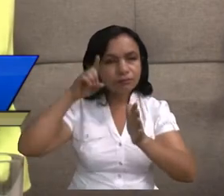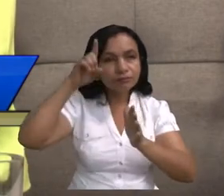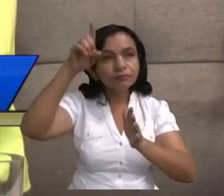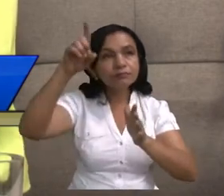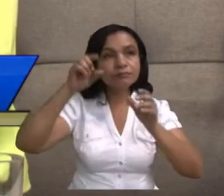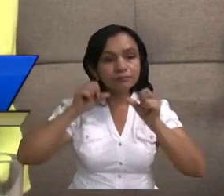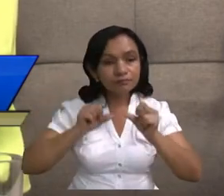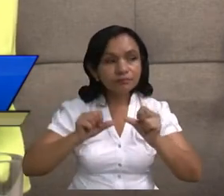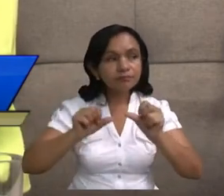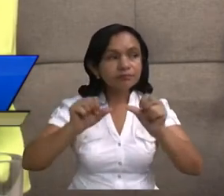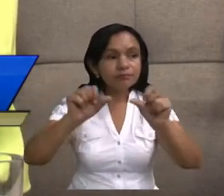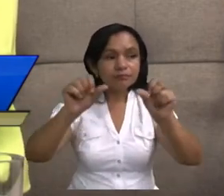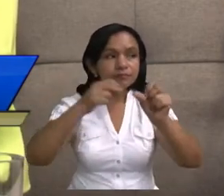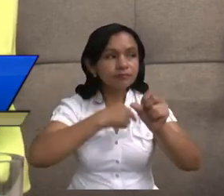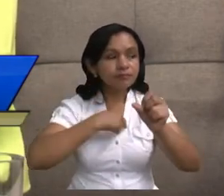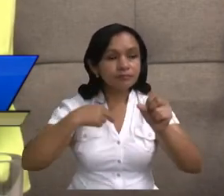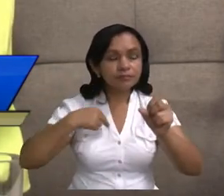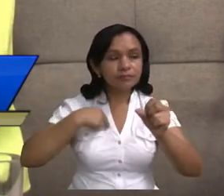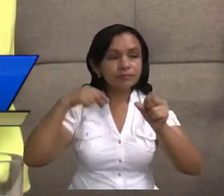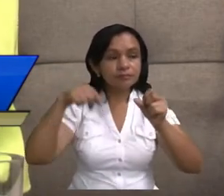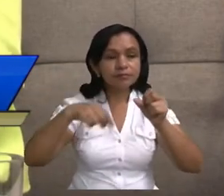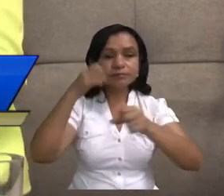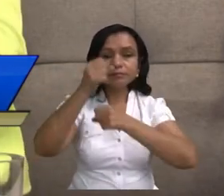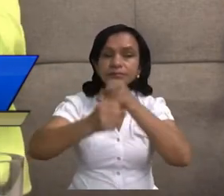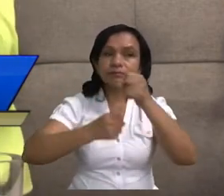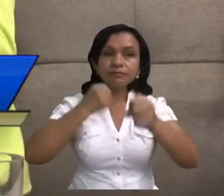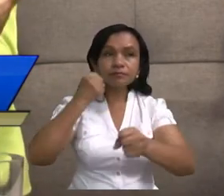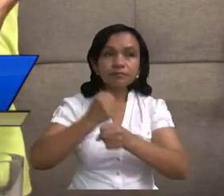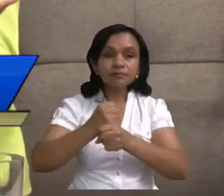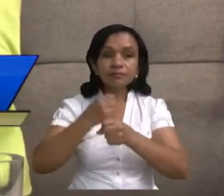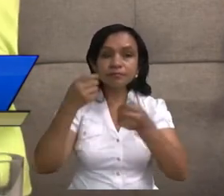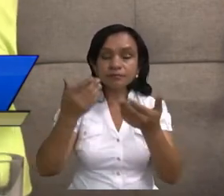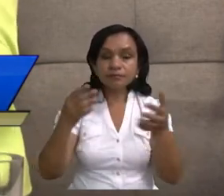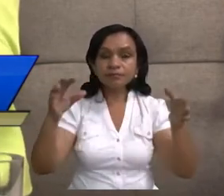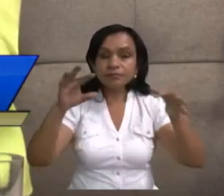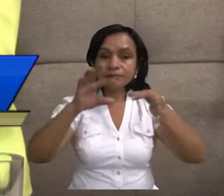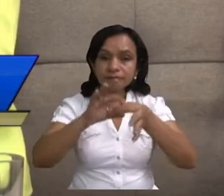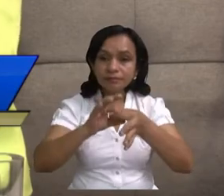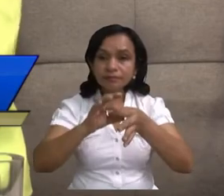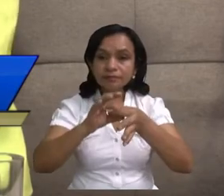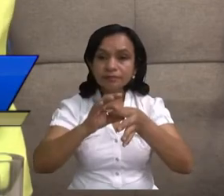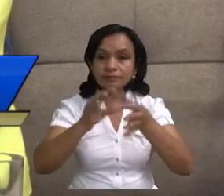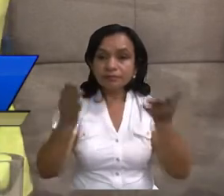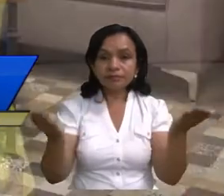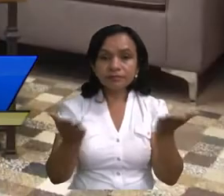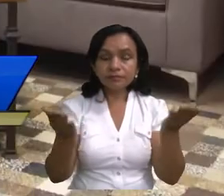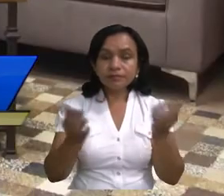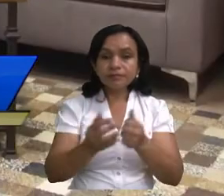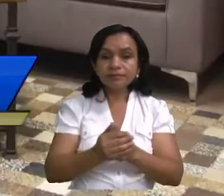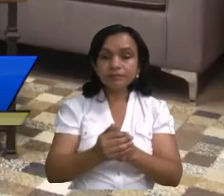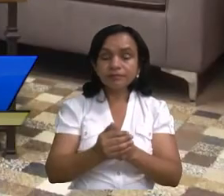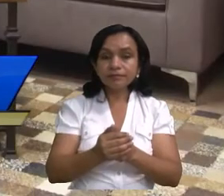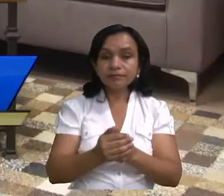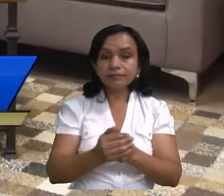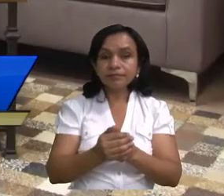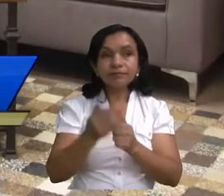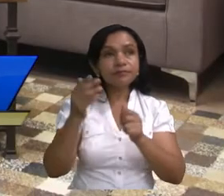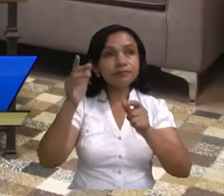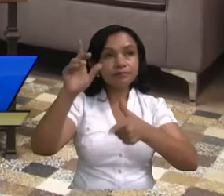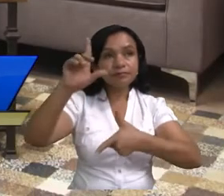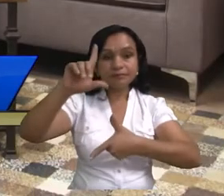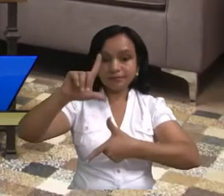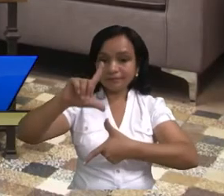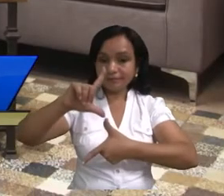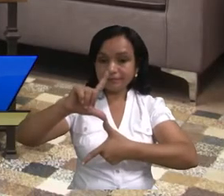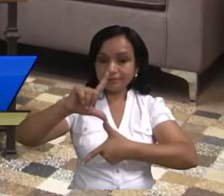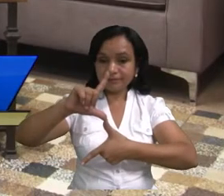porque lo que también en esta fase, pues porque claro, también a nivel de Latinoamérica